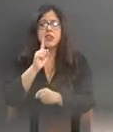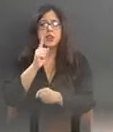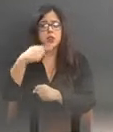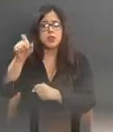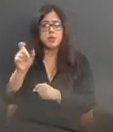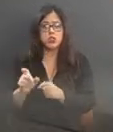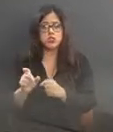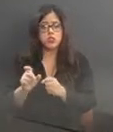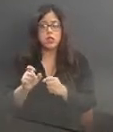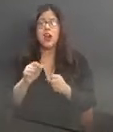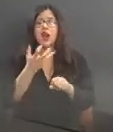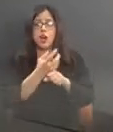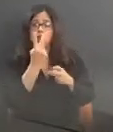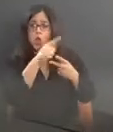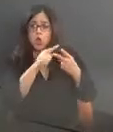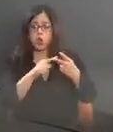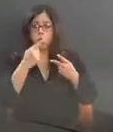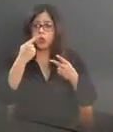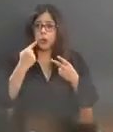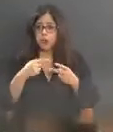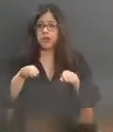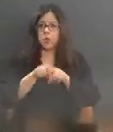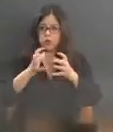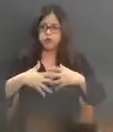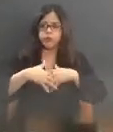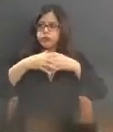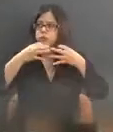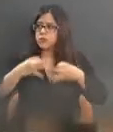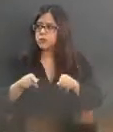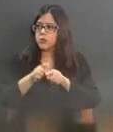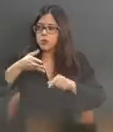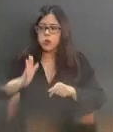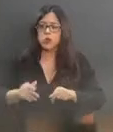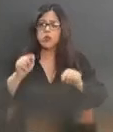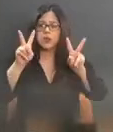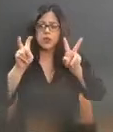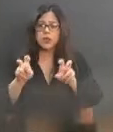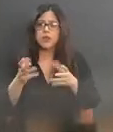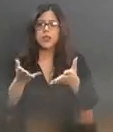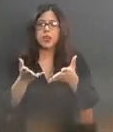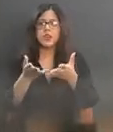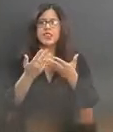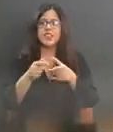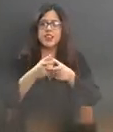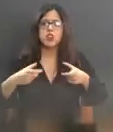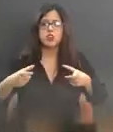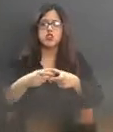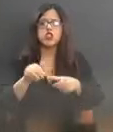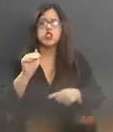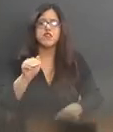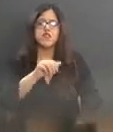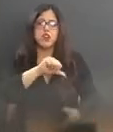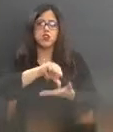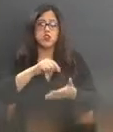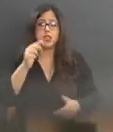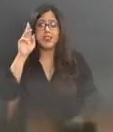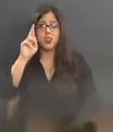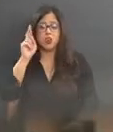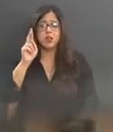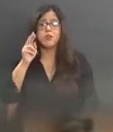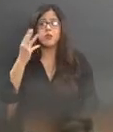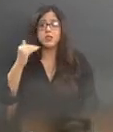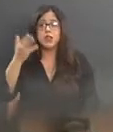más fuertes para mantener este equilibrio que hay dentro del Consejo del Banco Central. Recordemos que hace poco además